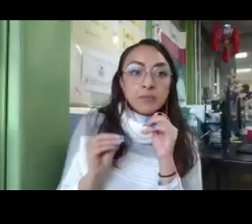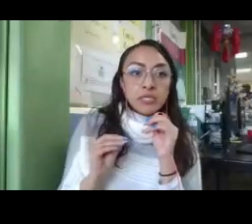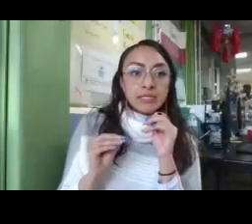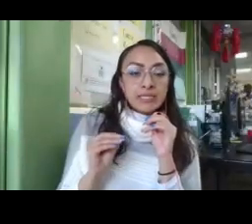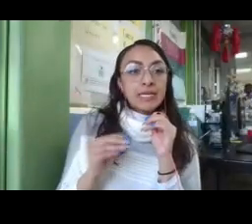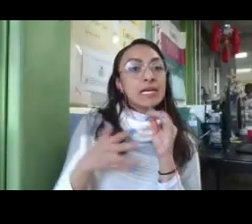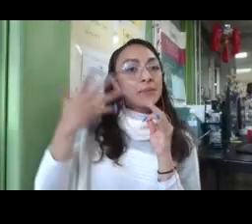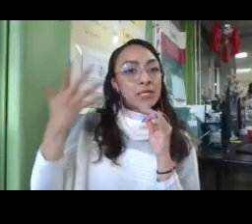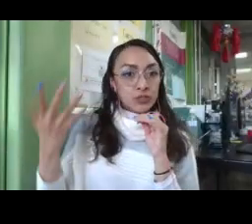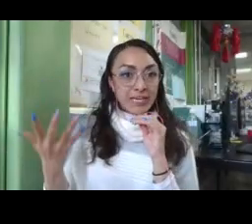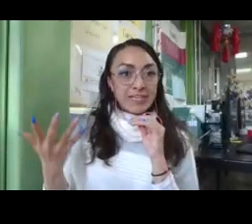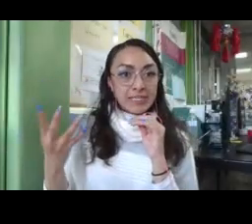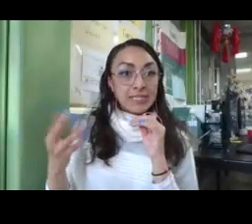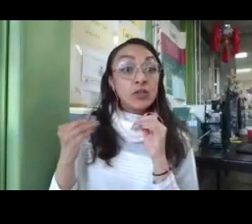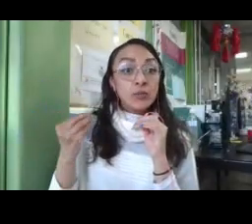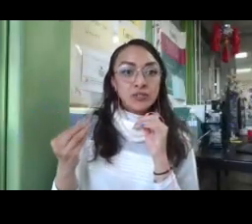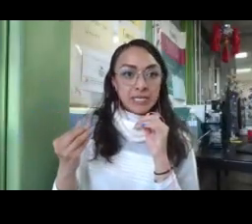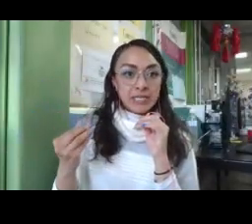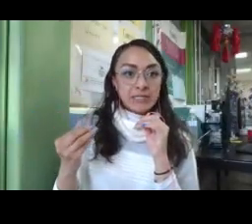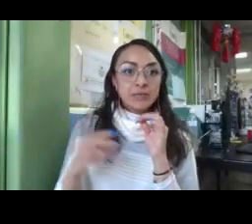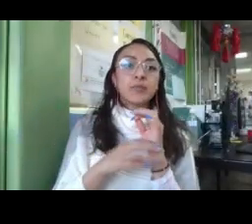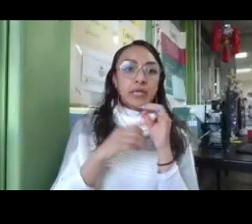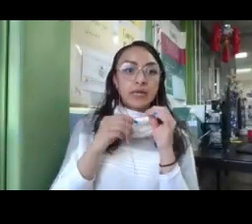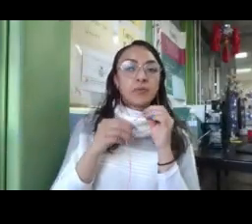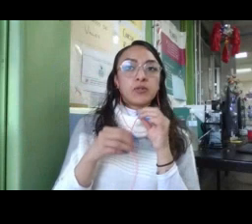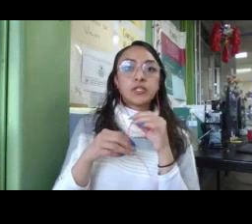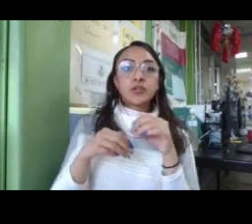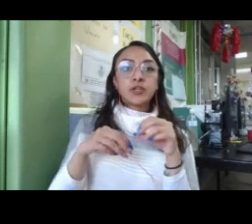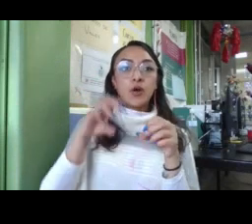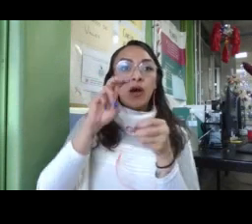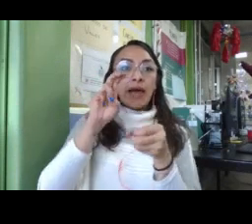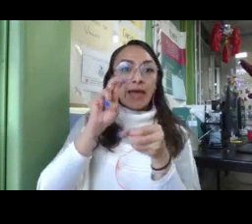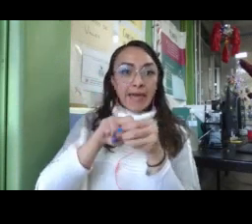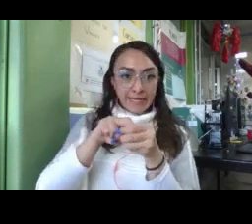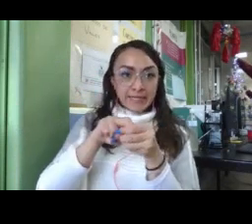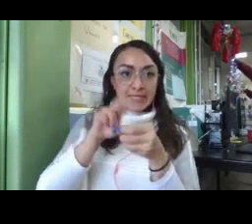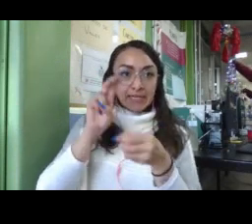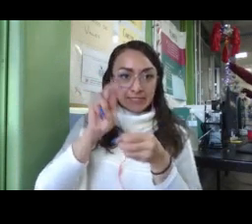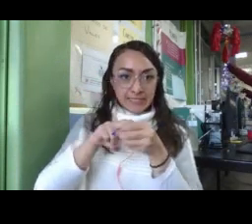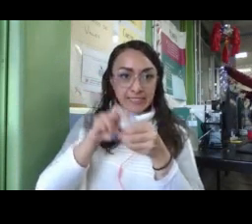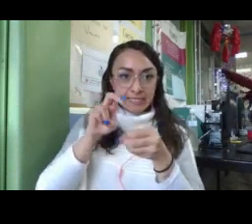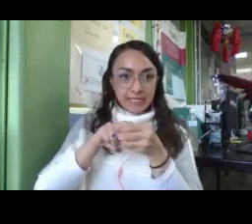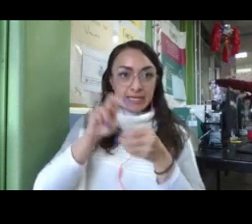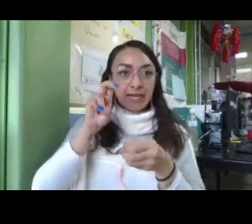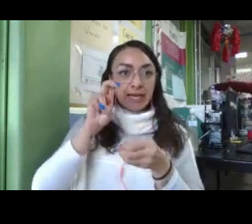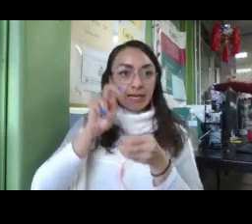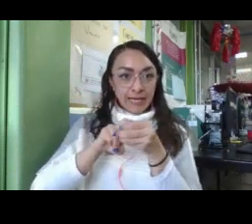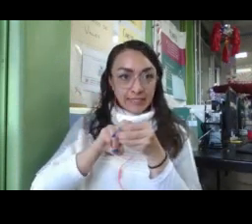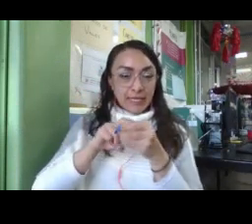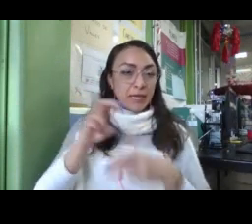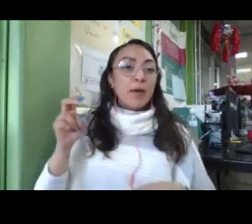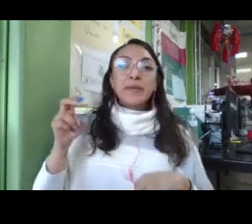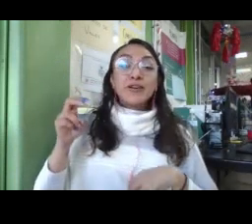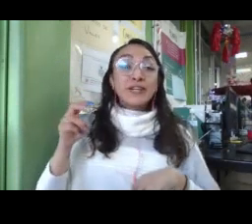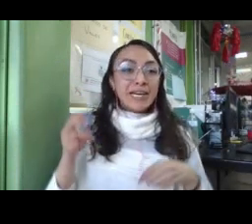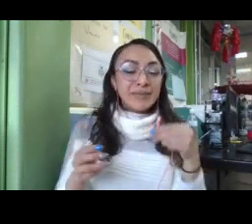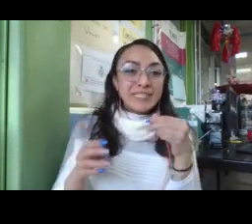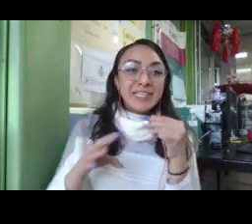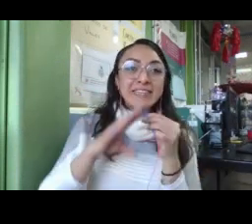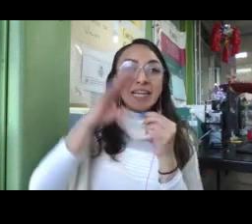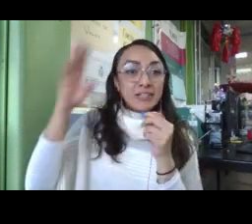pero sí vamos a tener la mayoría de ellas como señas. Por ejemplo, si yo digo en, esta es la seña, en.